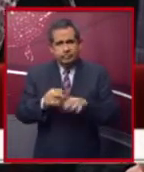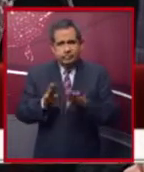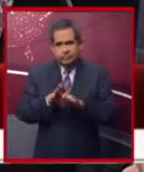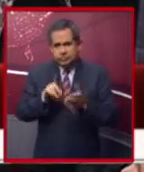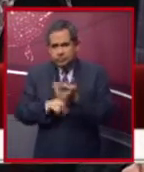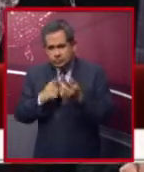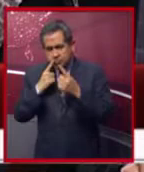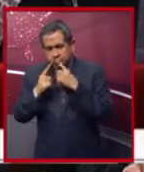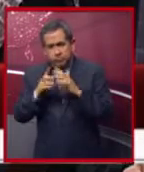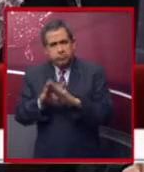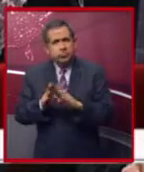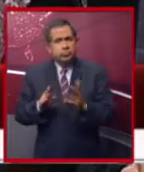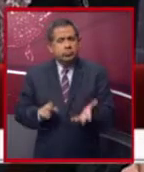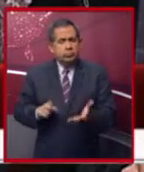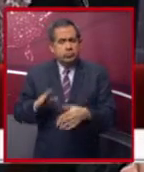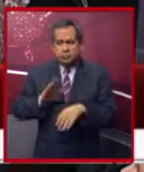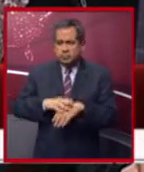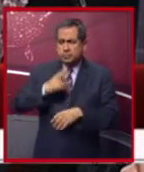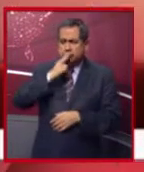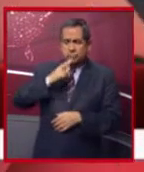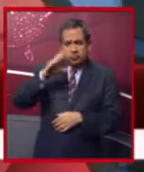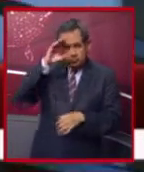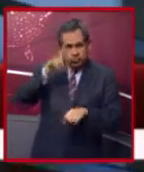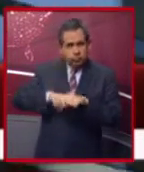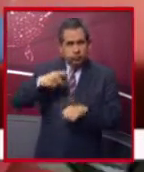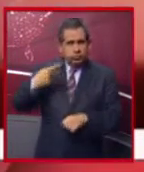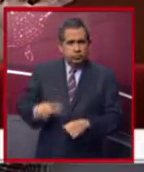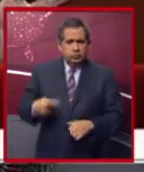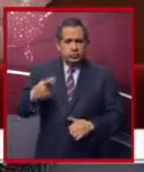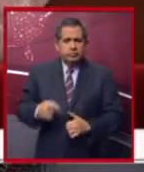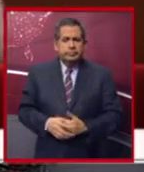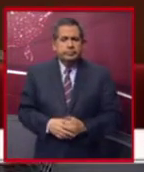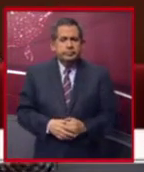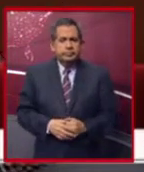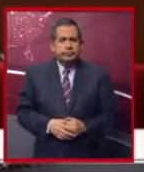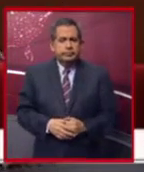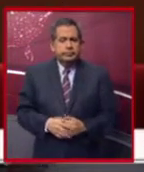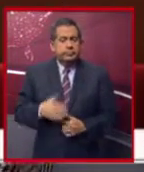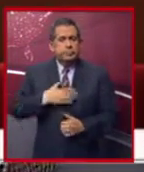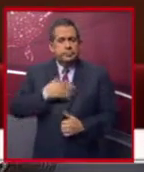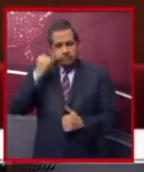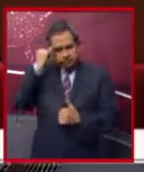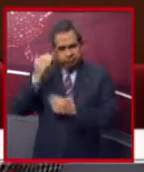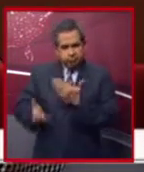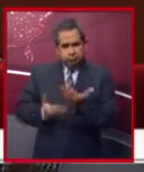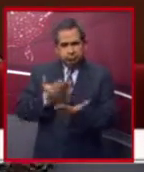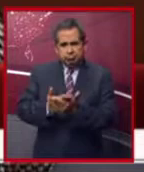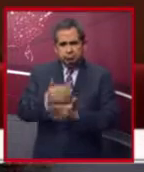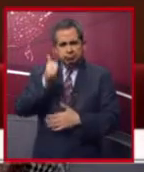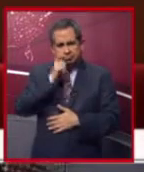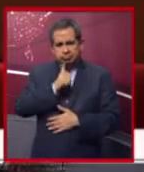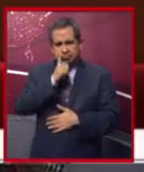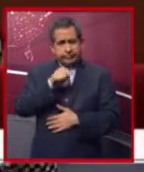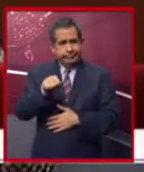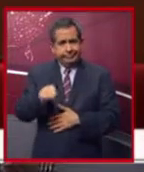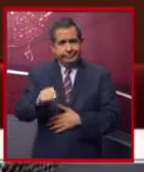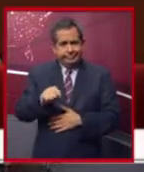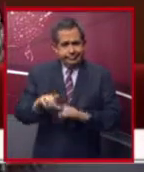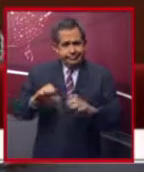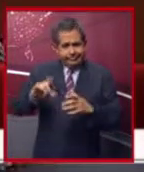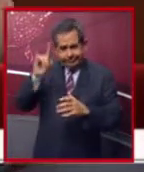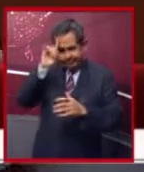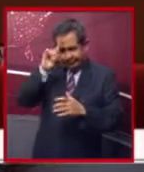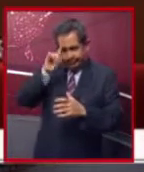sentido de patrimonio cultural, ¿no? Entonces, mi propuesta siempre ha sido que en ese consejo tiene que